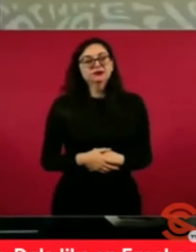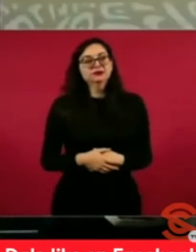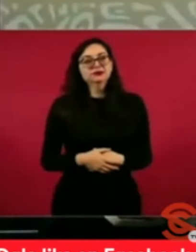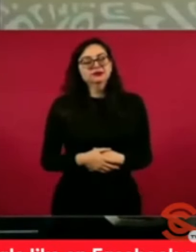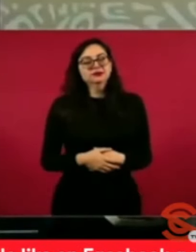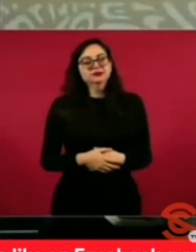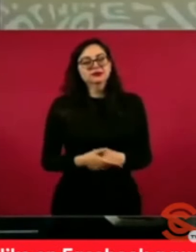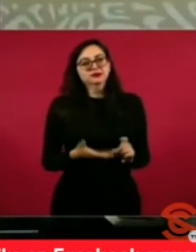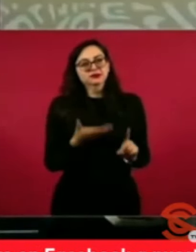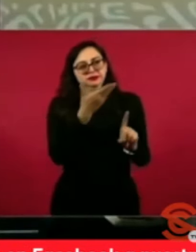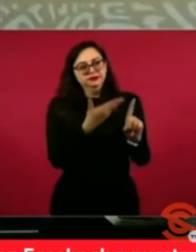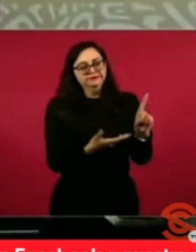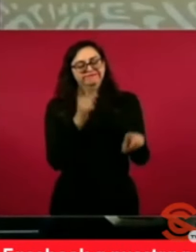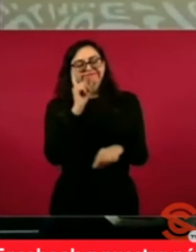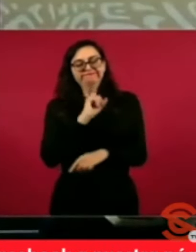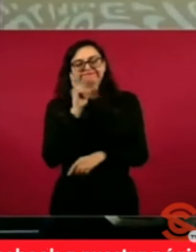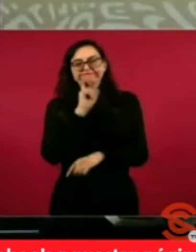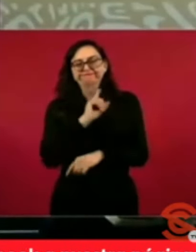justifico,